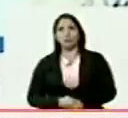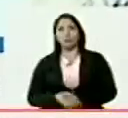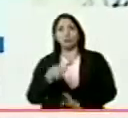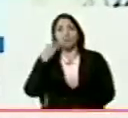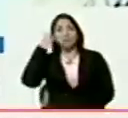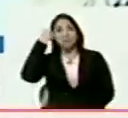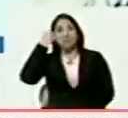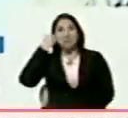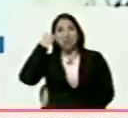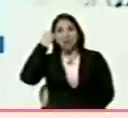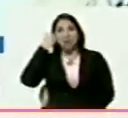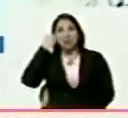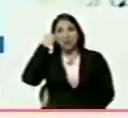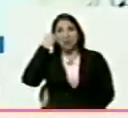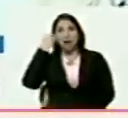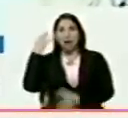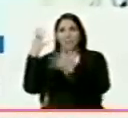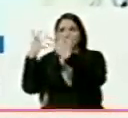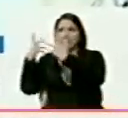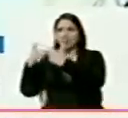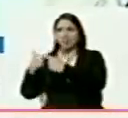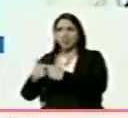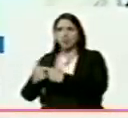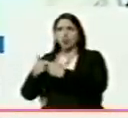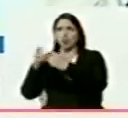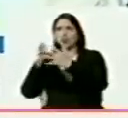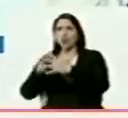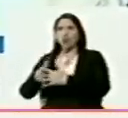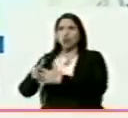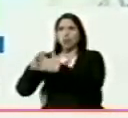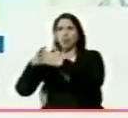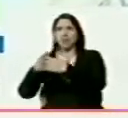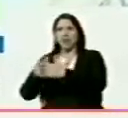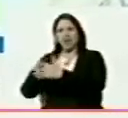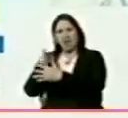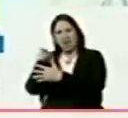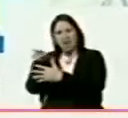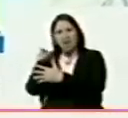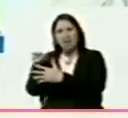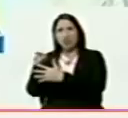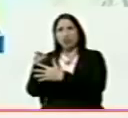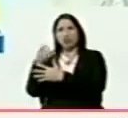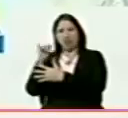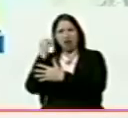¿Piensan la administración norteamericana que ellos son